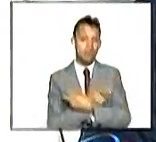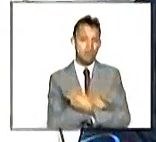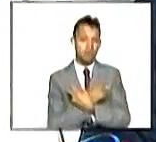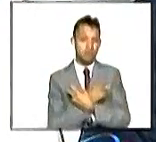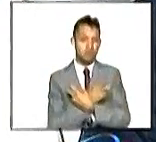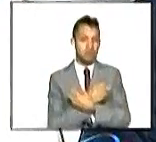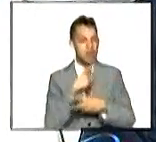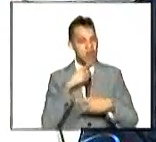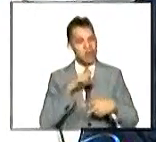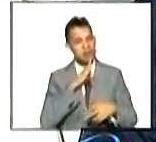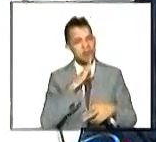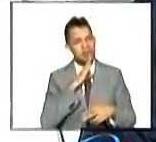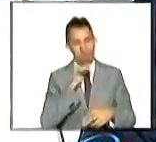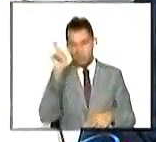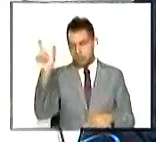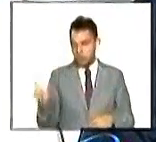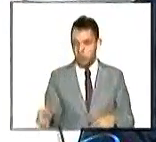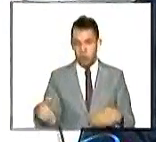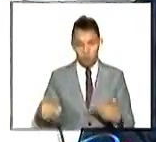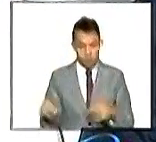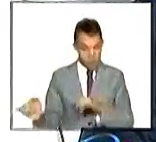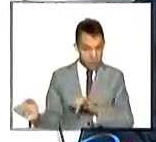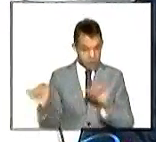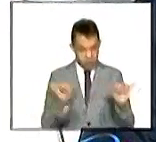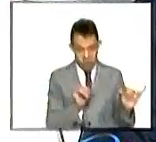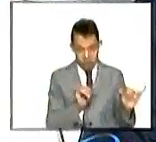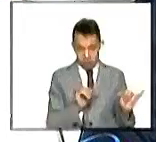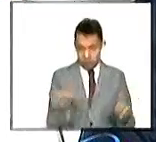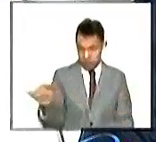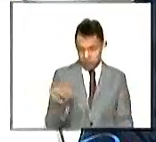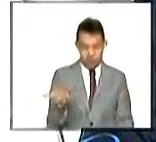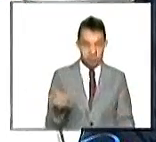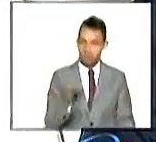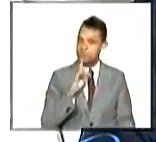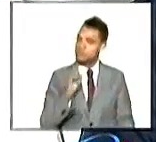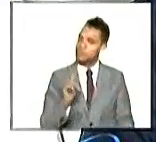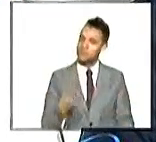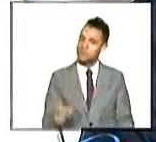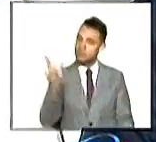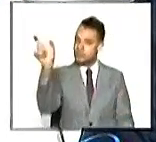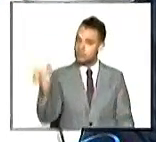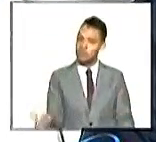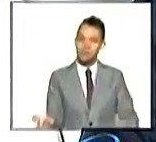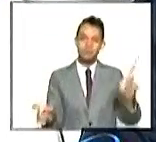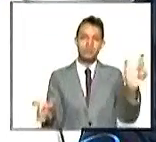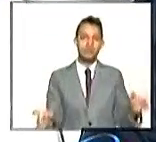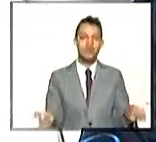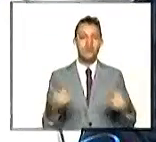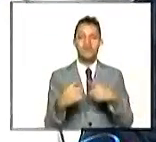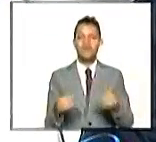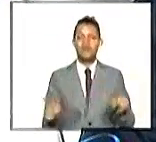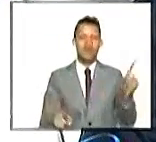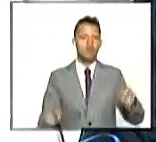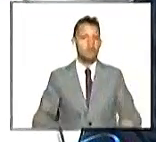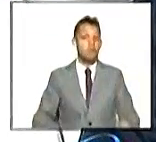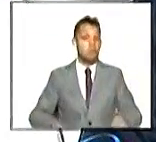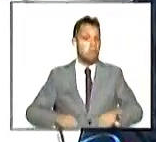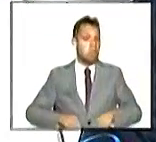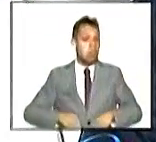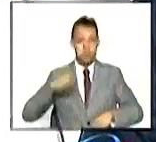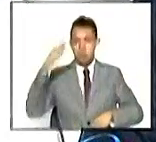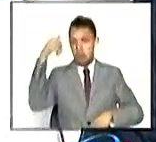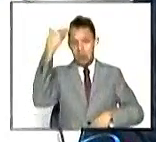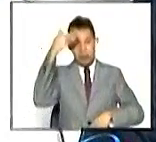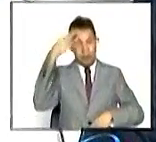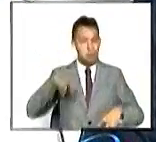¿a quién? Porque no todas las personas hacen eso. Hay personas que llegan a la menopausia y ni se dan cuenta. ¿Por qué?